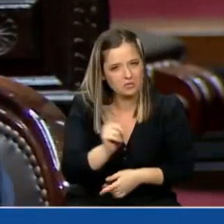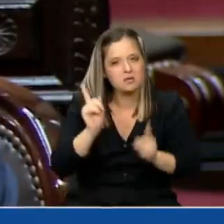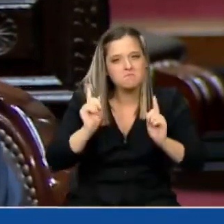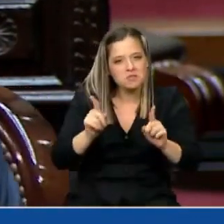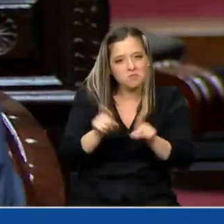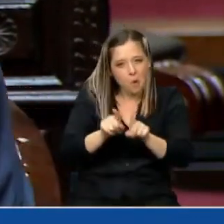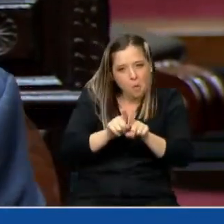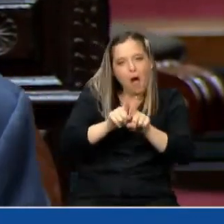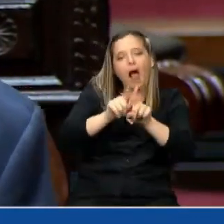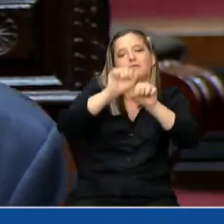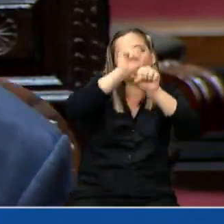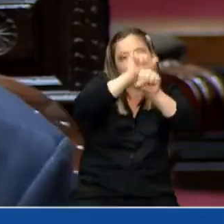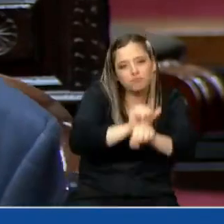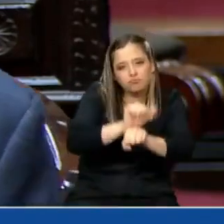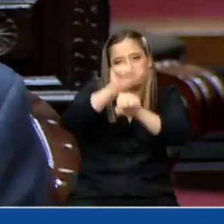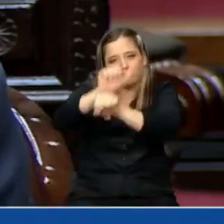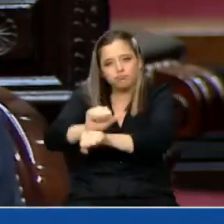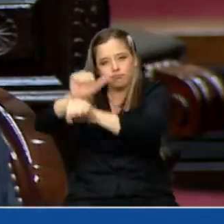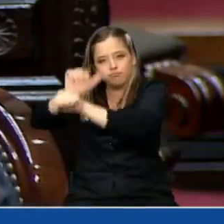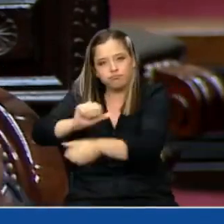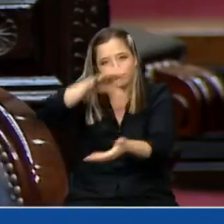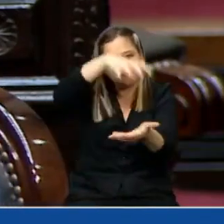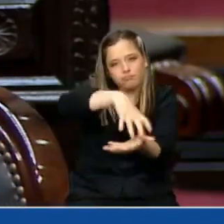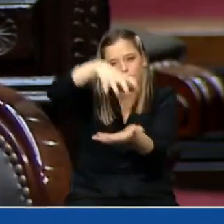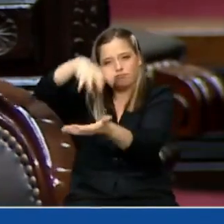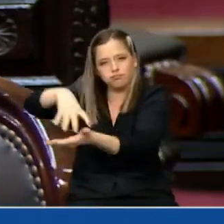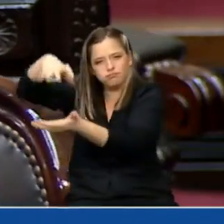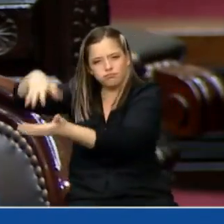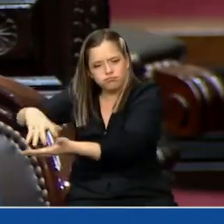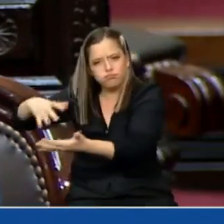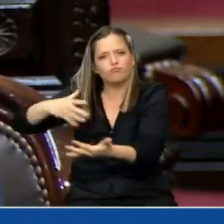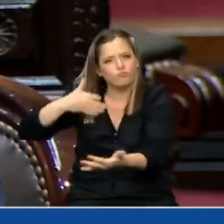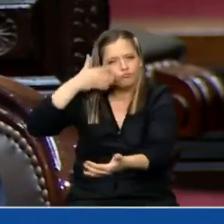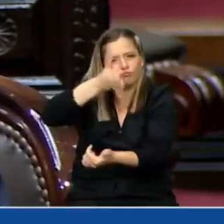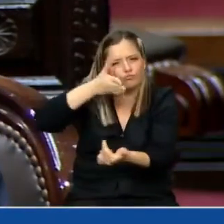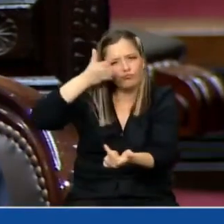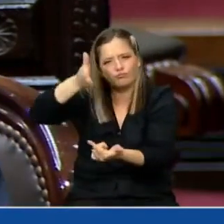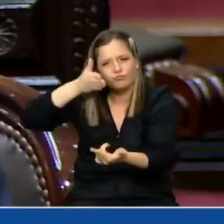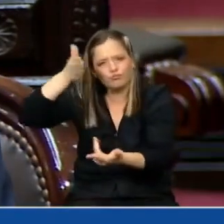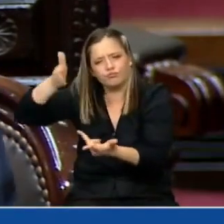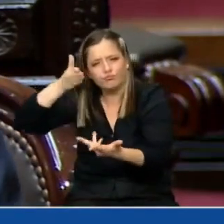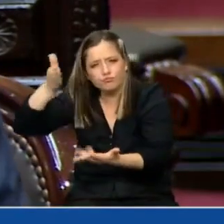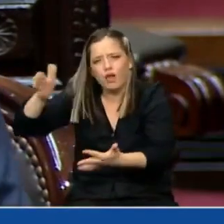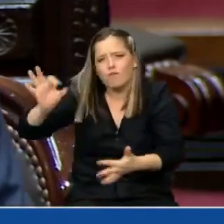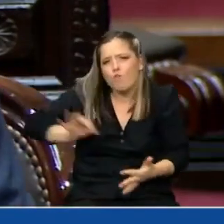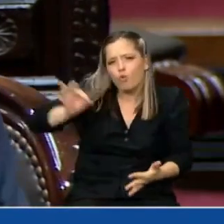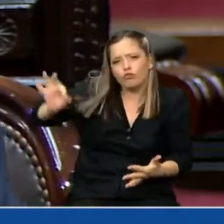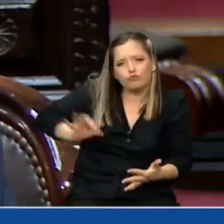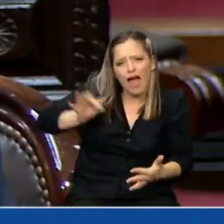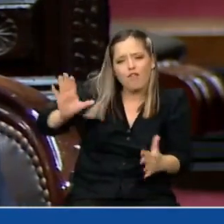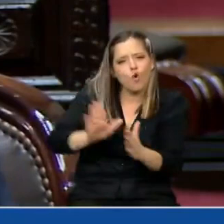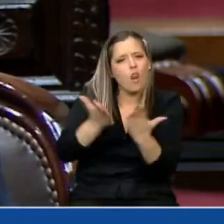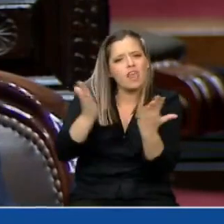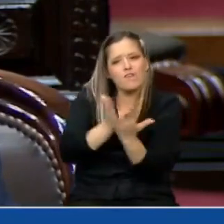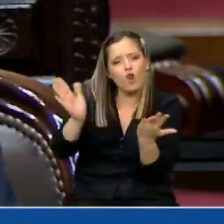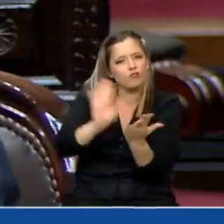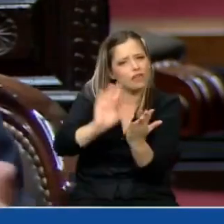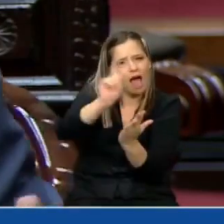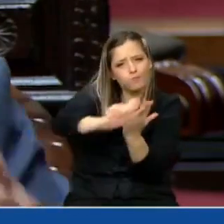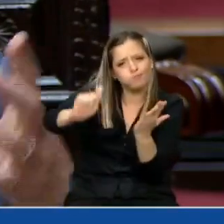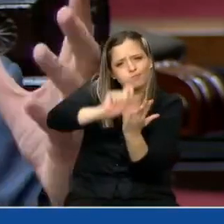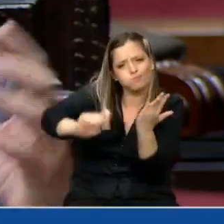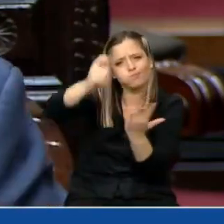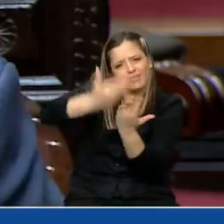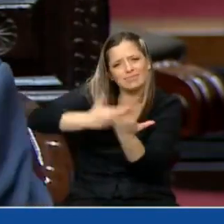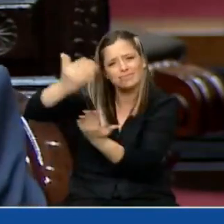muchas cárceles de exterminio como la de Coronda, años, hay libros escritos detrás de la